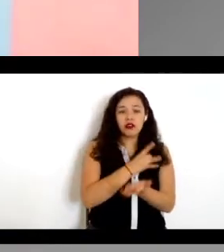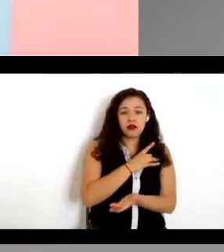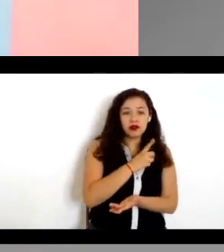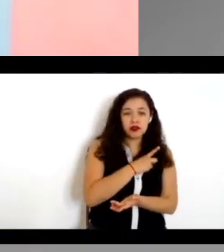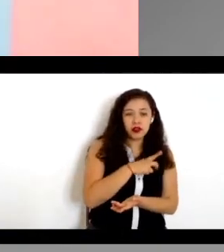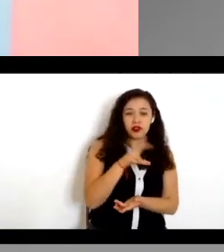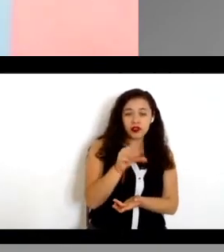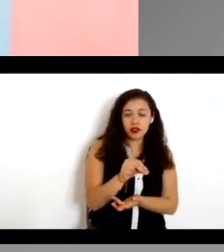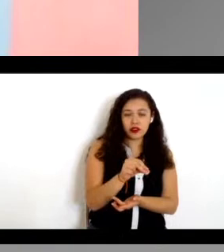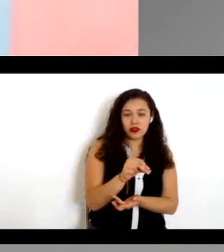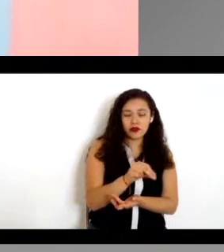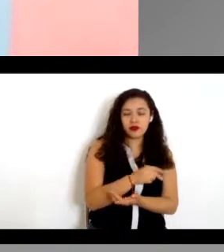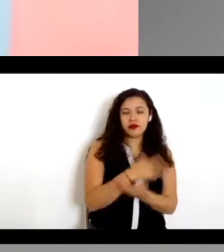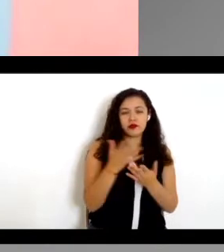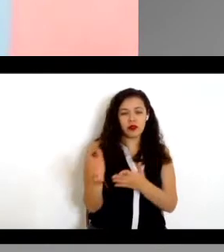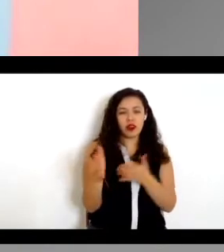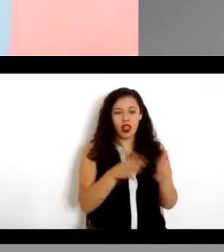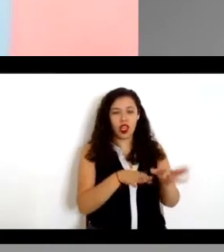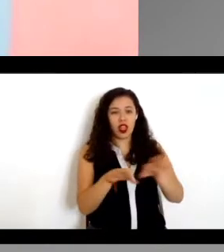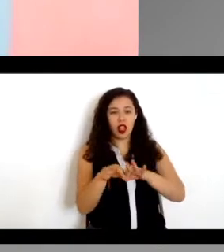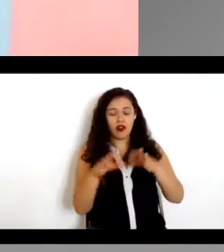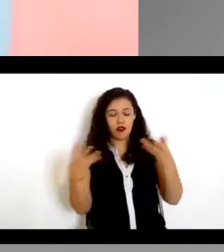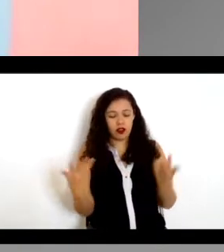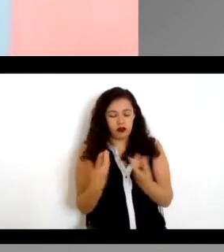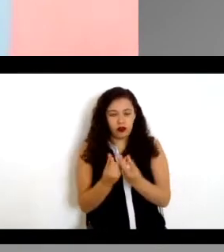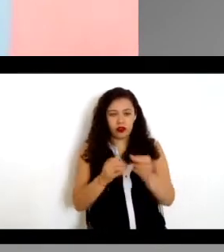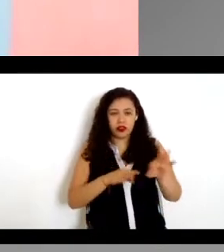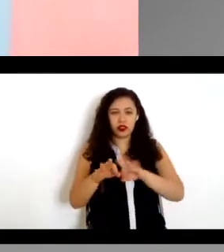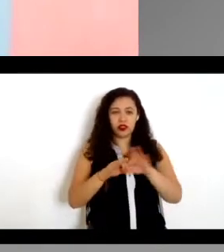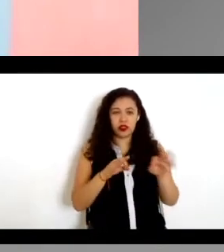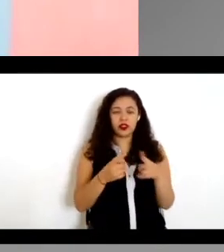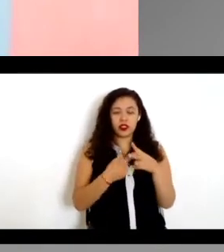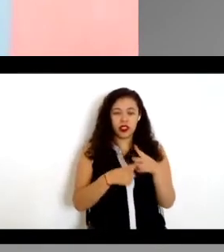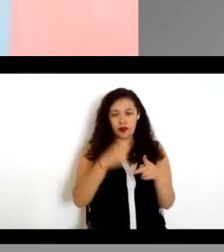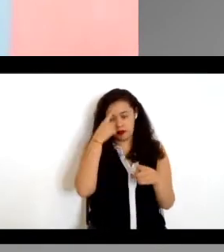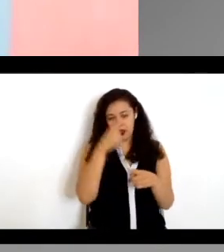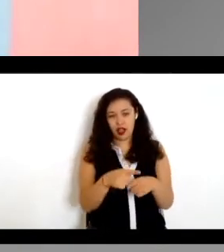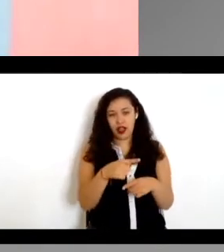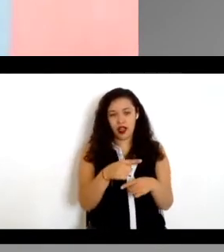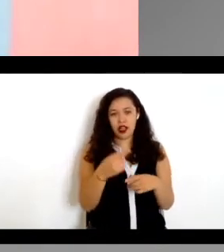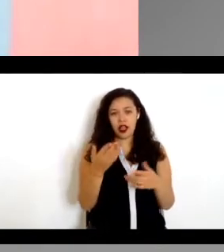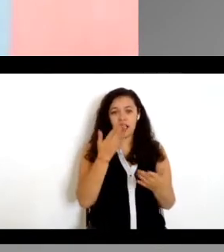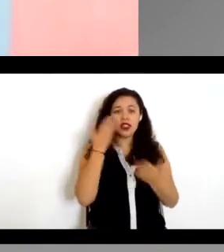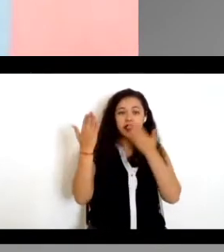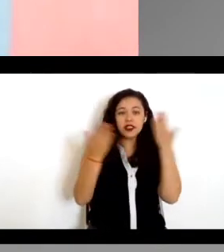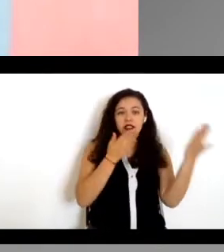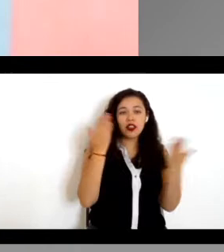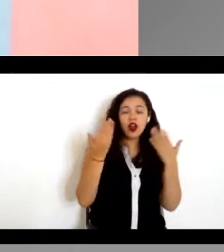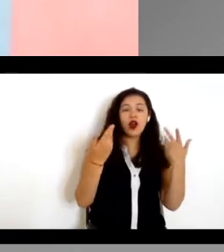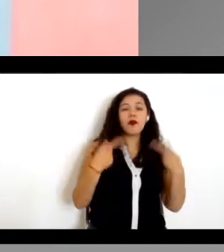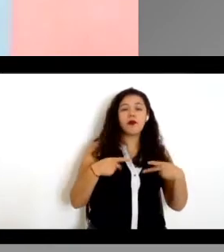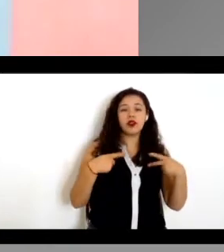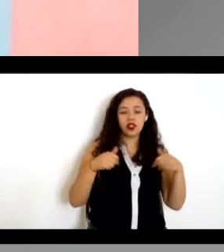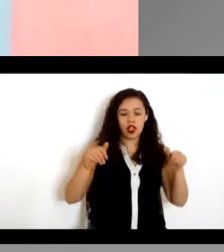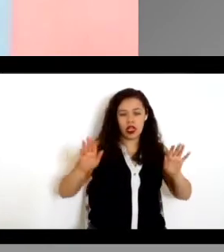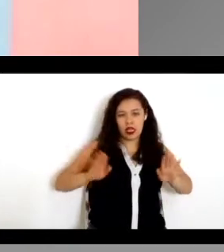el trabajo y la colaboración que se tiene en principio con los alumnos, con los estudiantes con una condición de